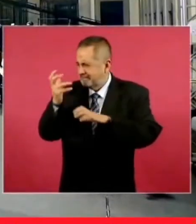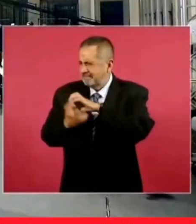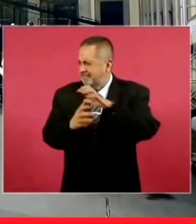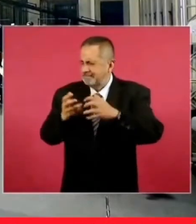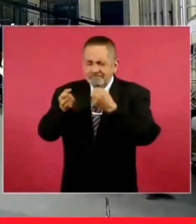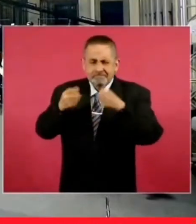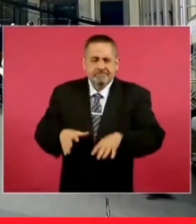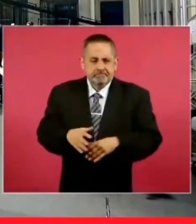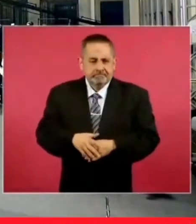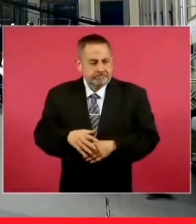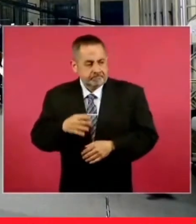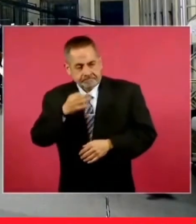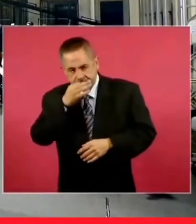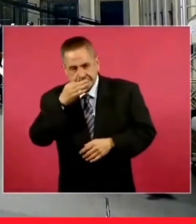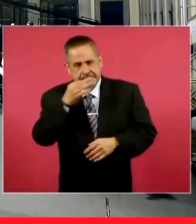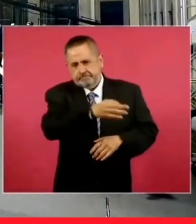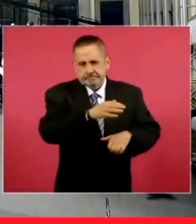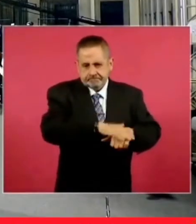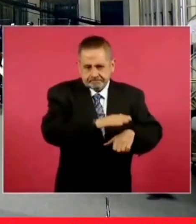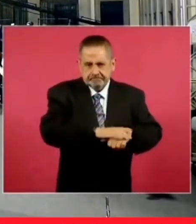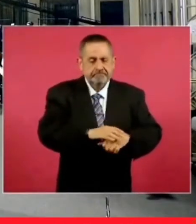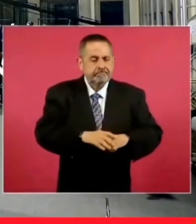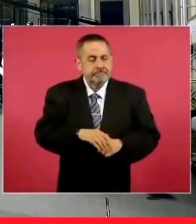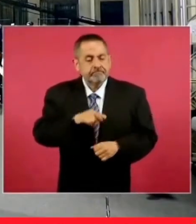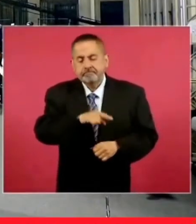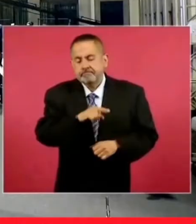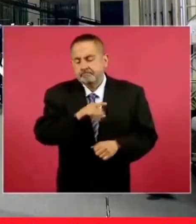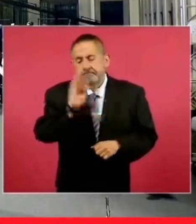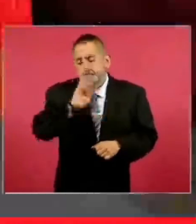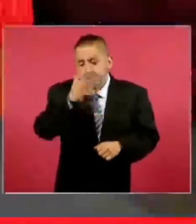un dato, porque a lo mejor